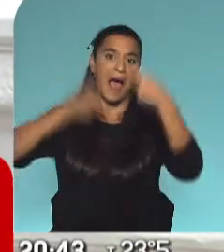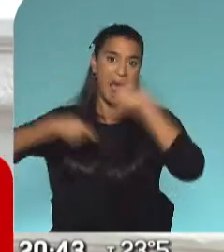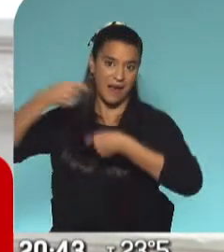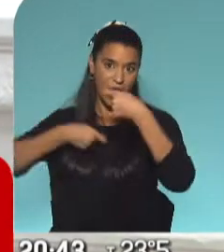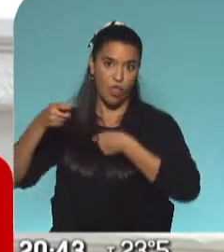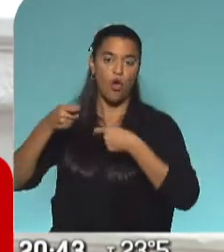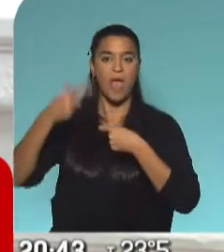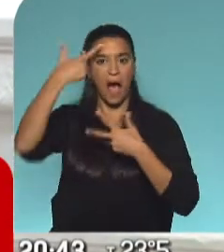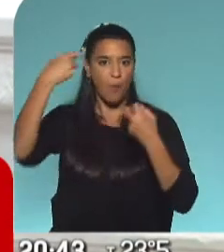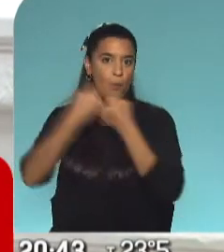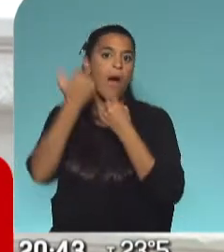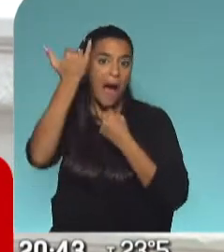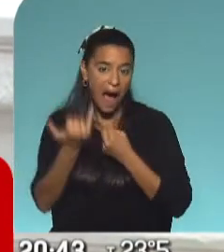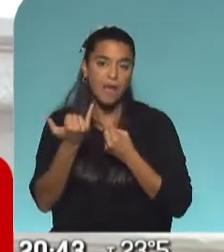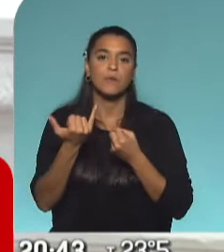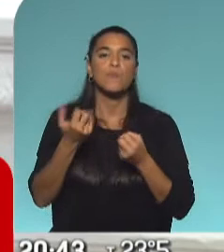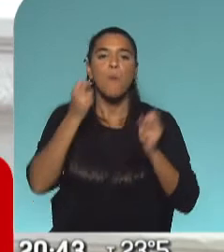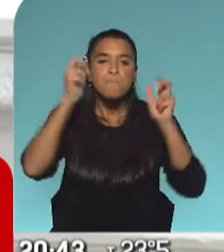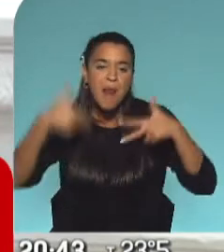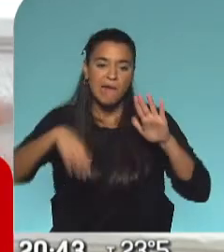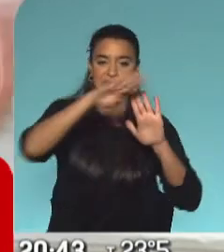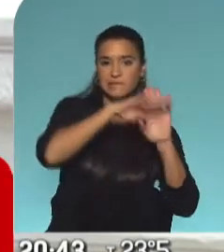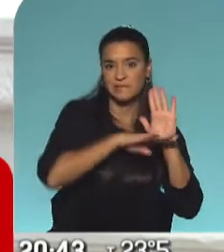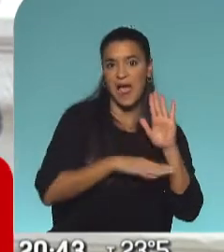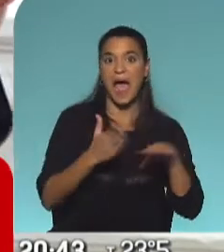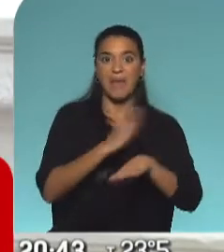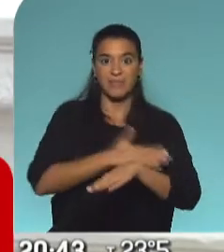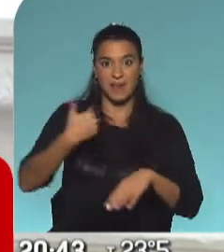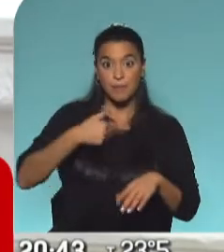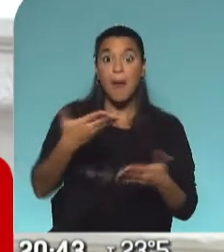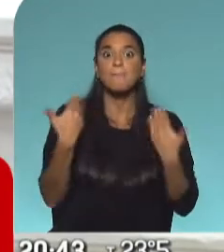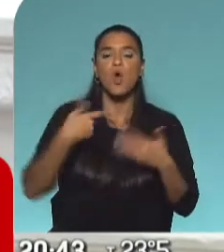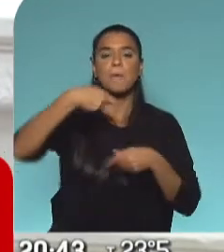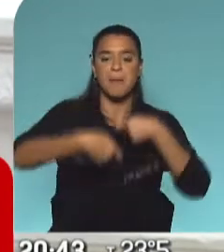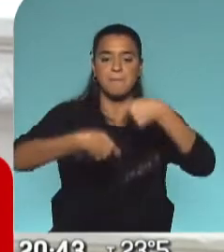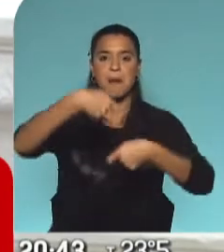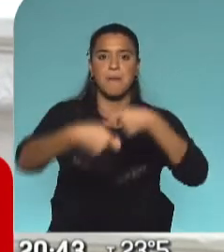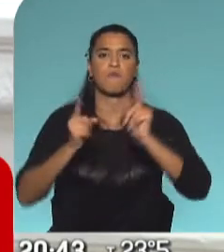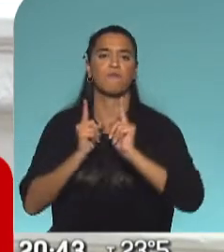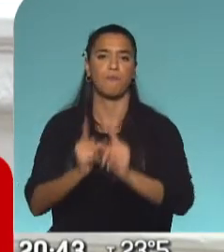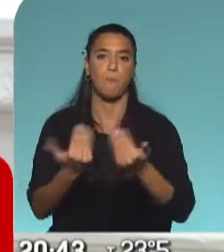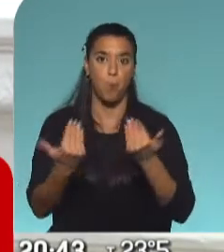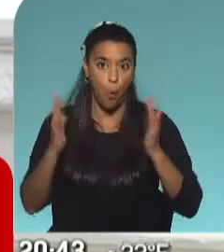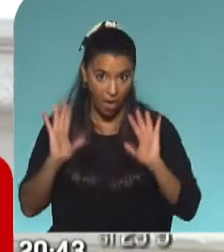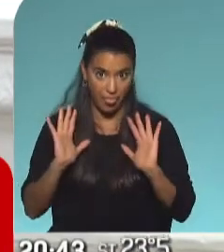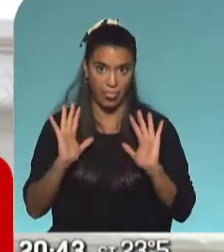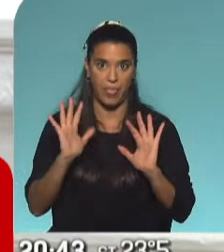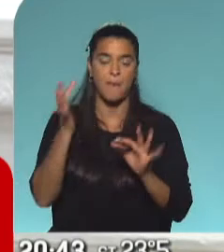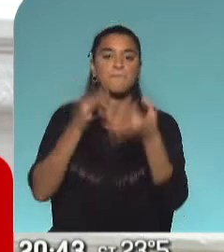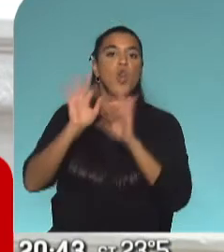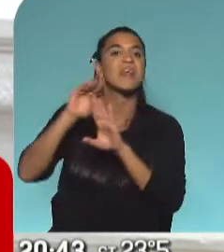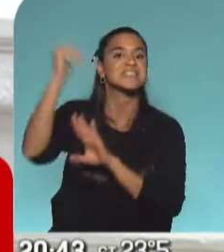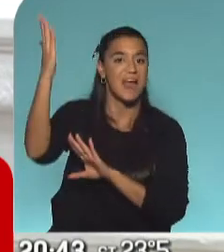importantes a este planteo que había hecho la Argentina para lograr esta sostenibilidad de la deuda pública en moneda extranjera, digamos,